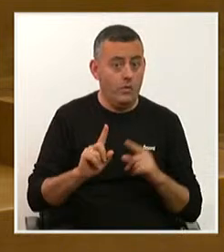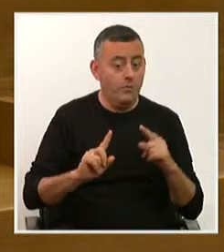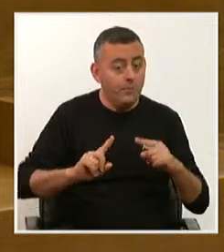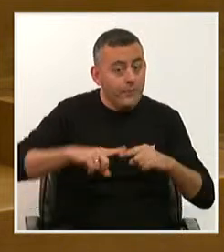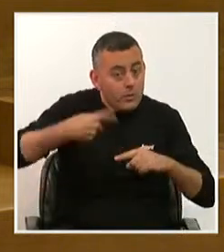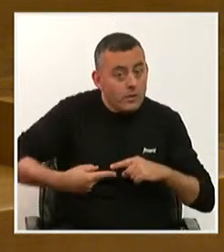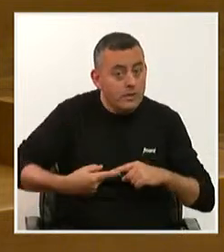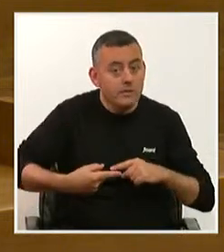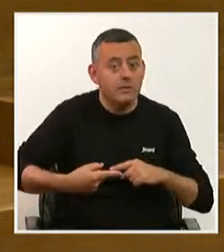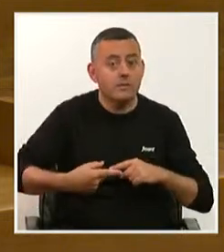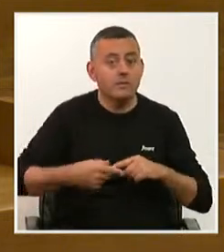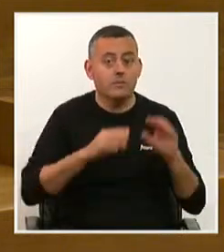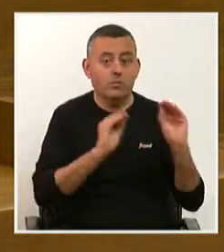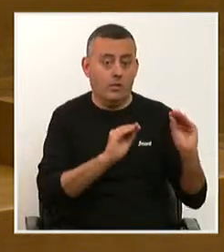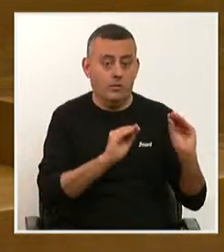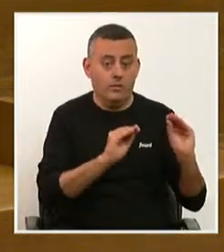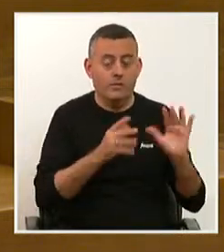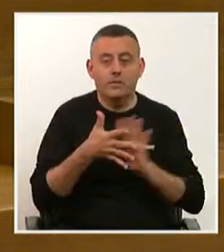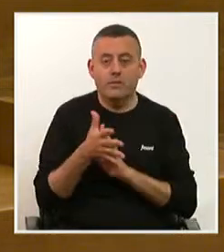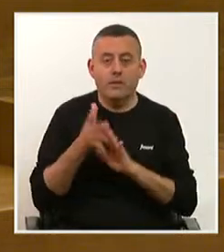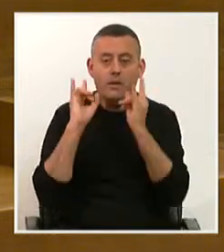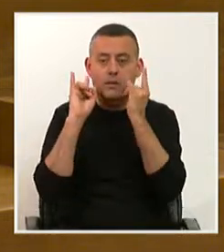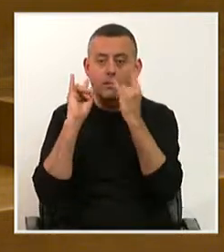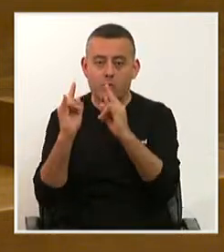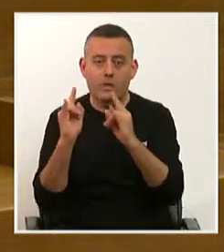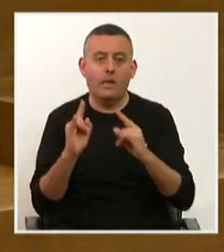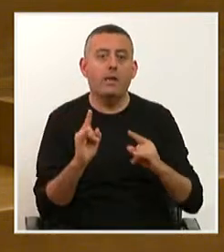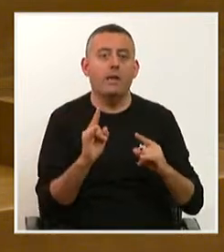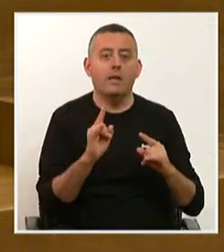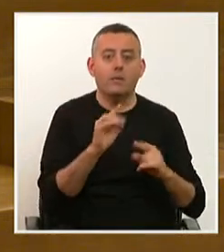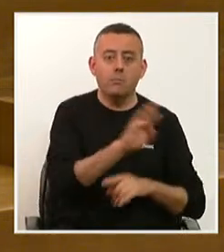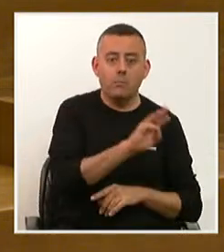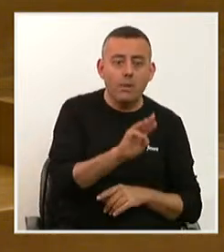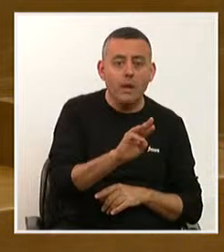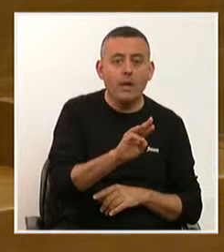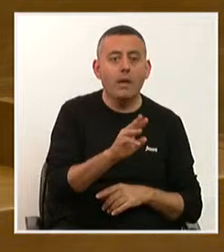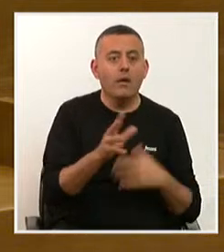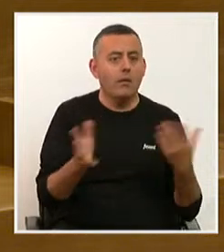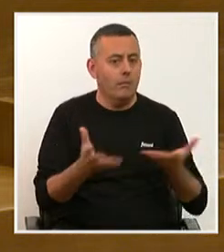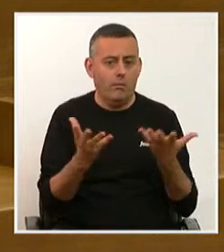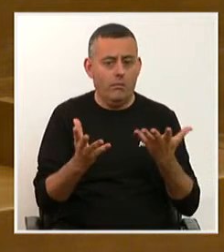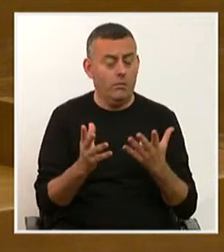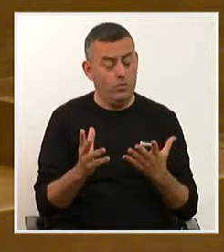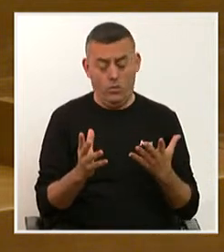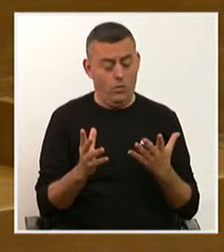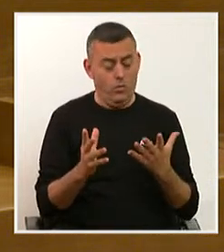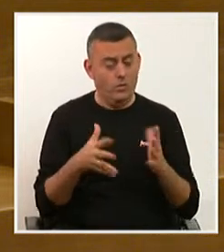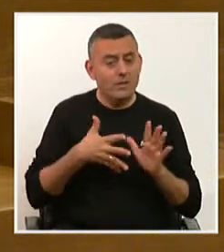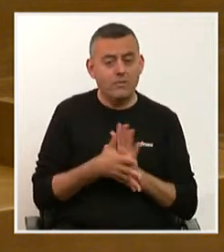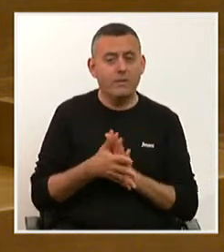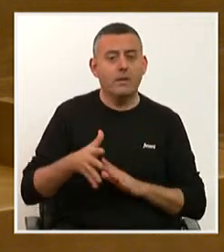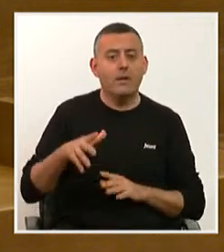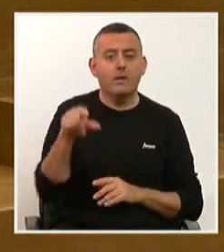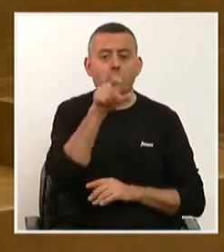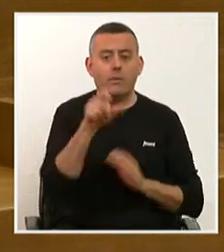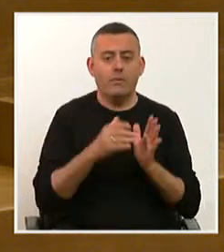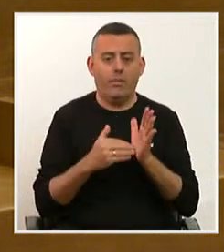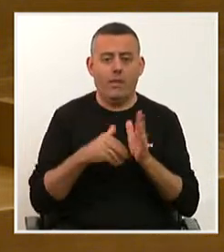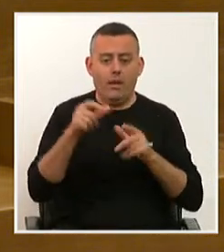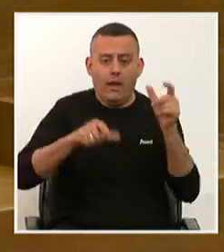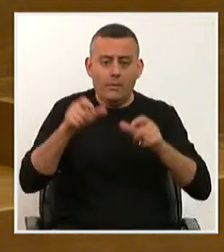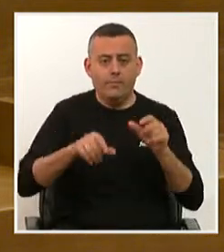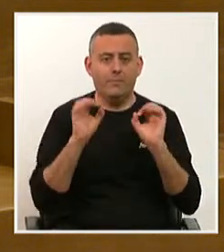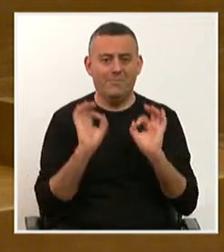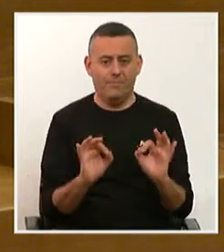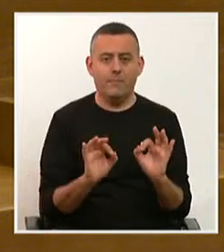seg unati de Bot ni de p de un es una de valenci y valenci valenci